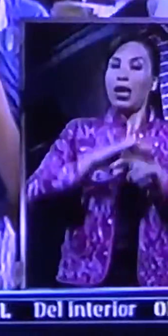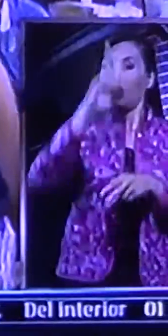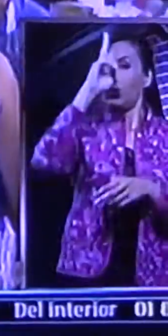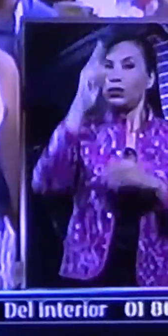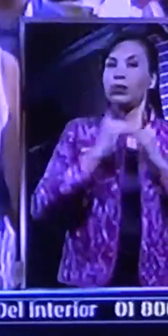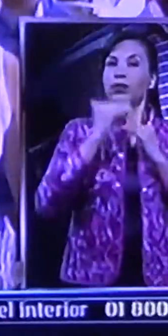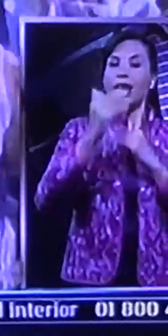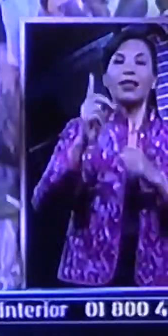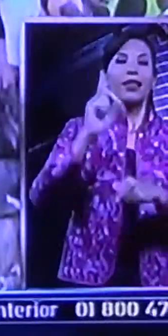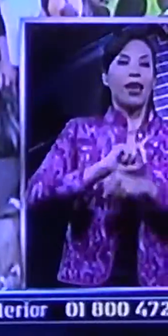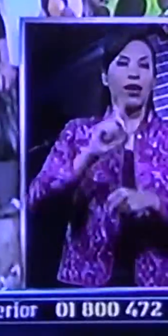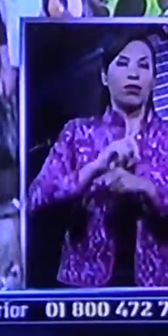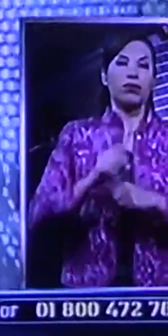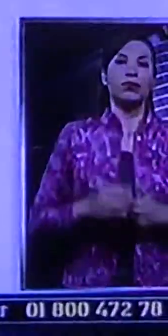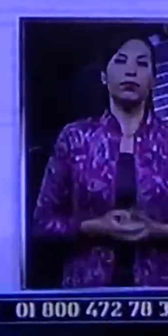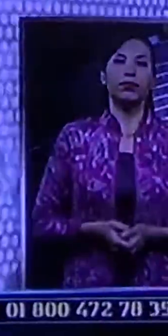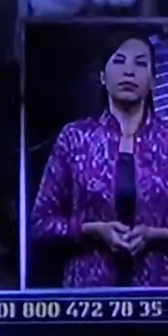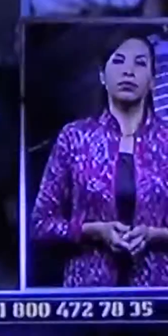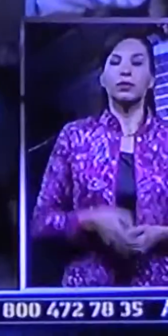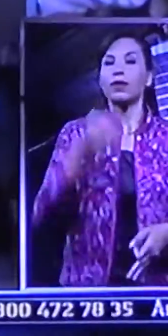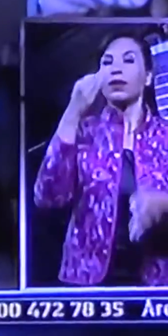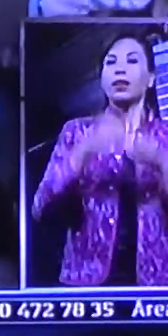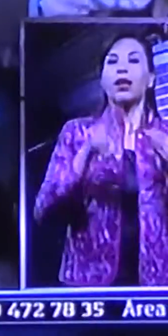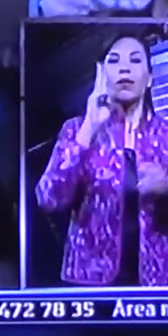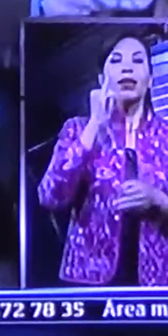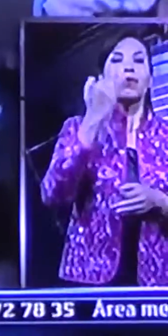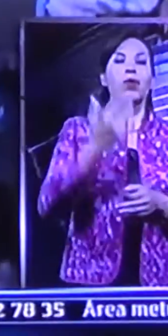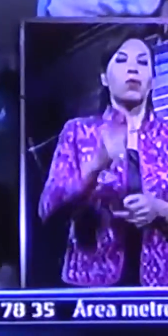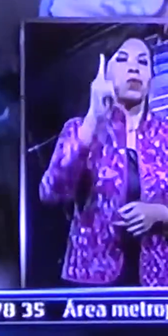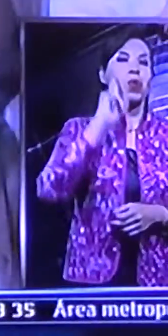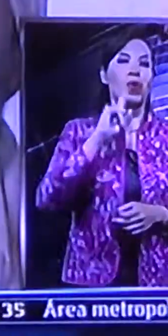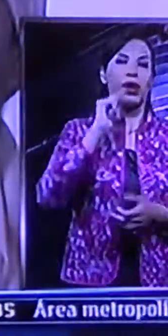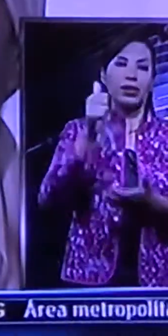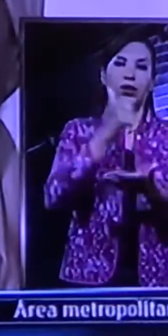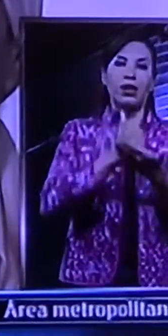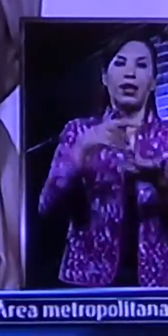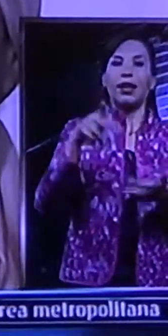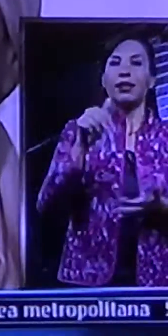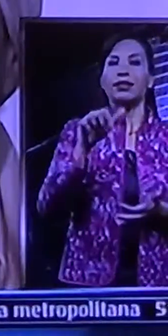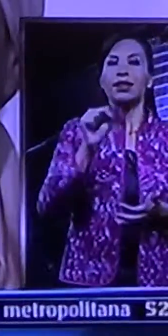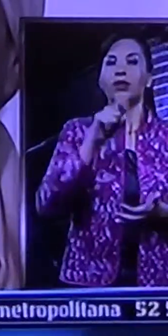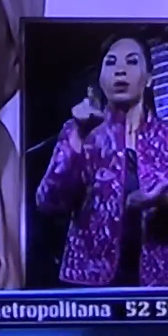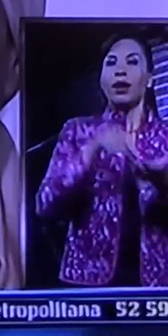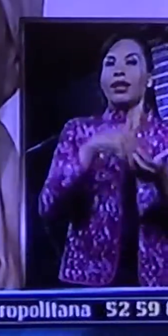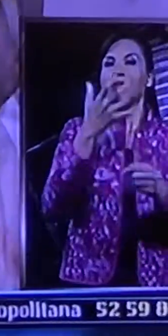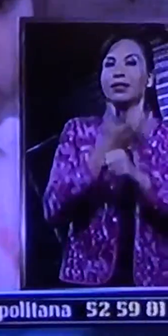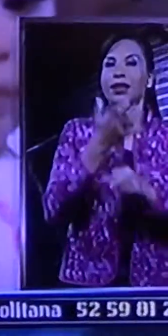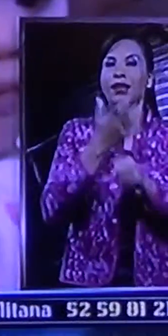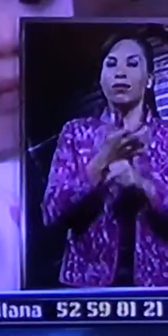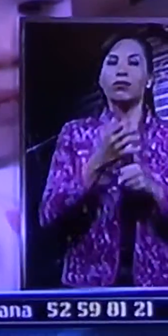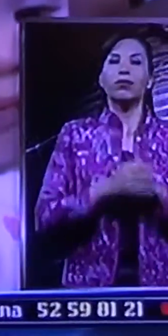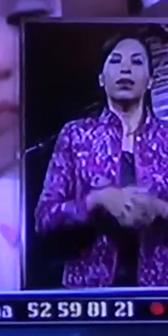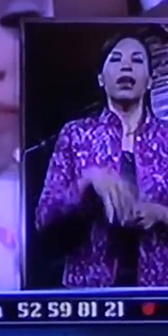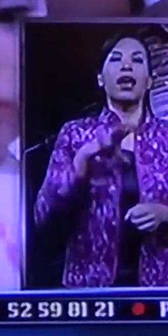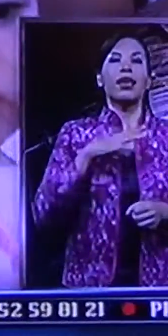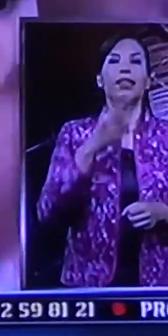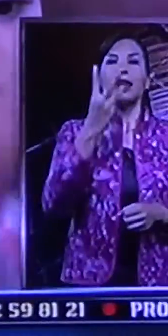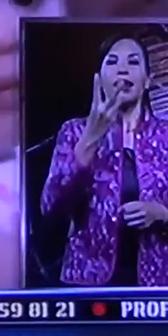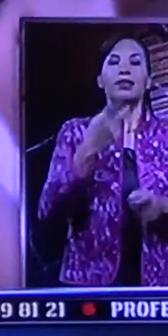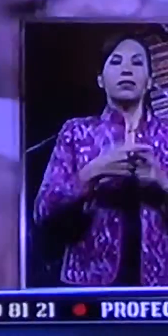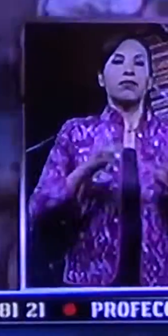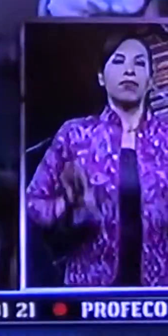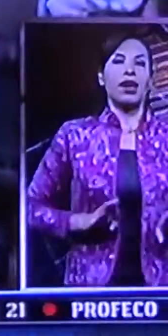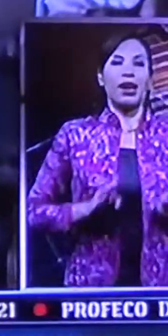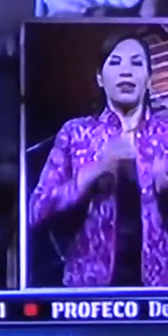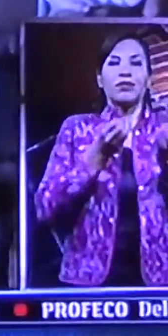recrudece día con día. Terminamos con estas imágenes de una mujer de la ciudad de Kansas, allá en los Estados Unidos, quien ha tenido 3